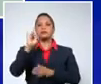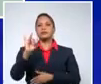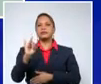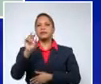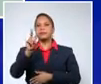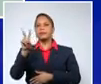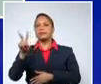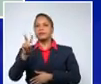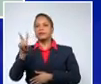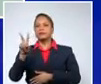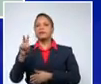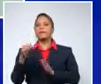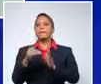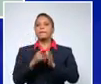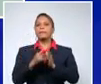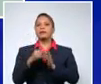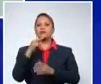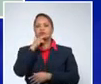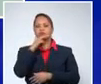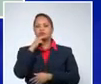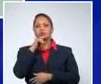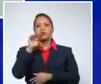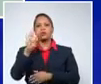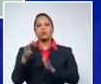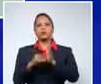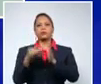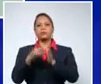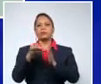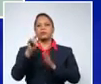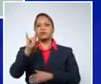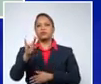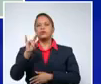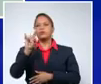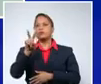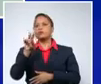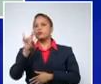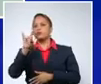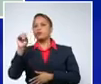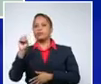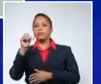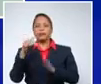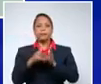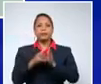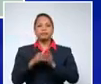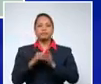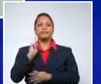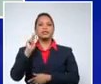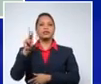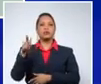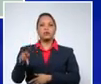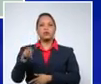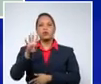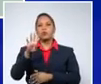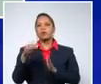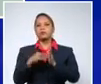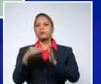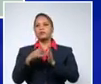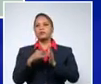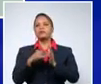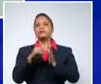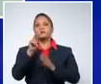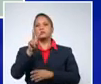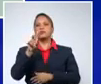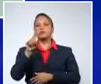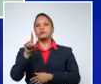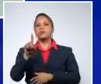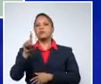10.722.000, Rusia con 4.290.000 y el Reino Unido con 4.201.000.